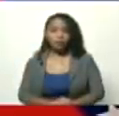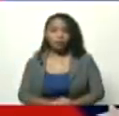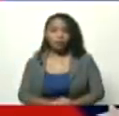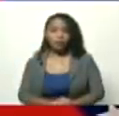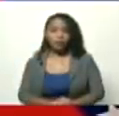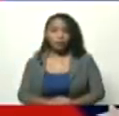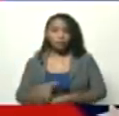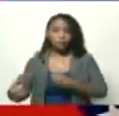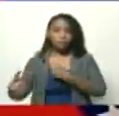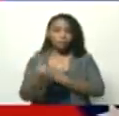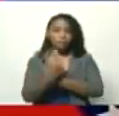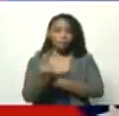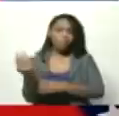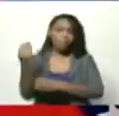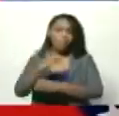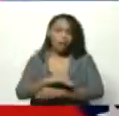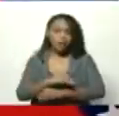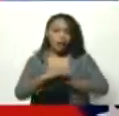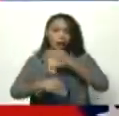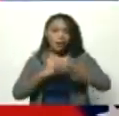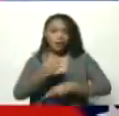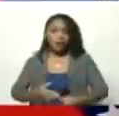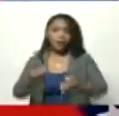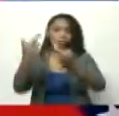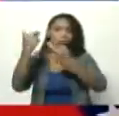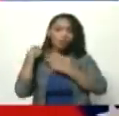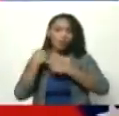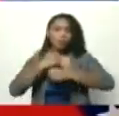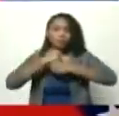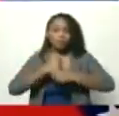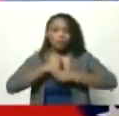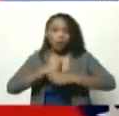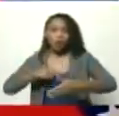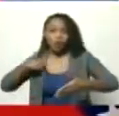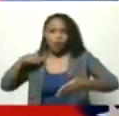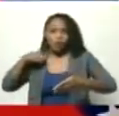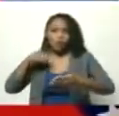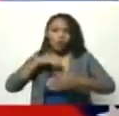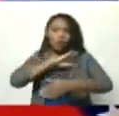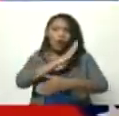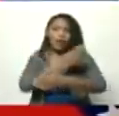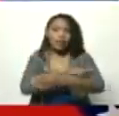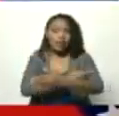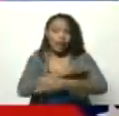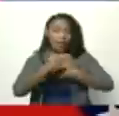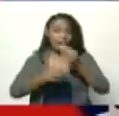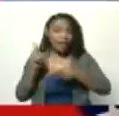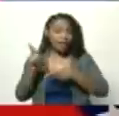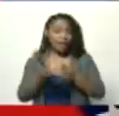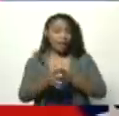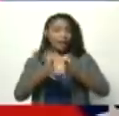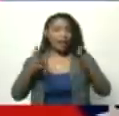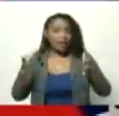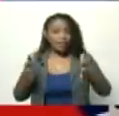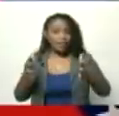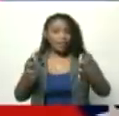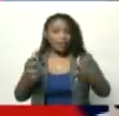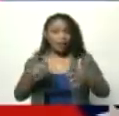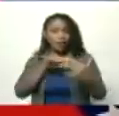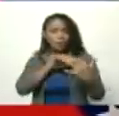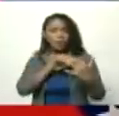Nos obliga más aún cabalgar con fuerza esta gran batalla.